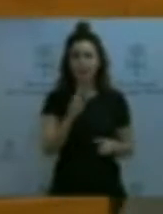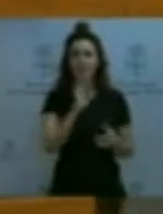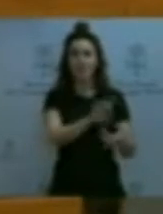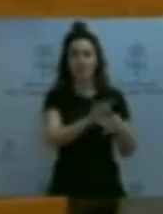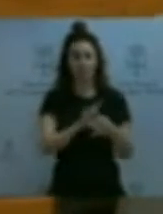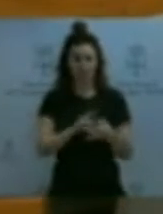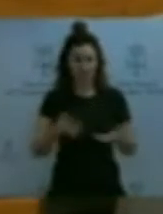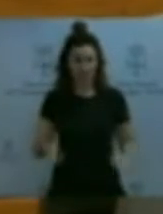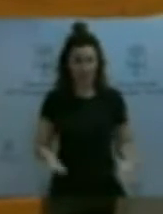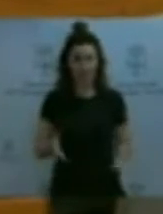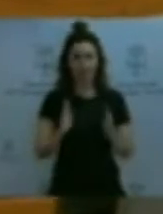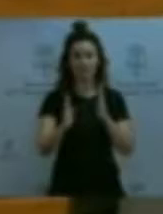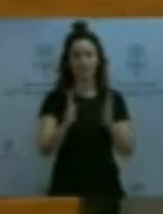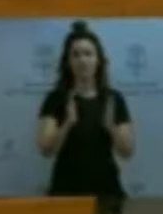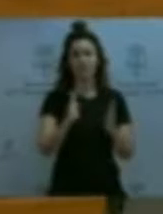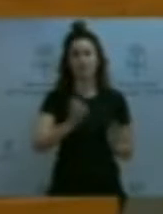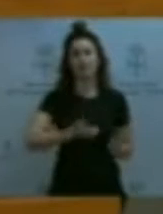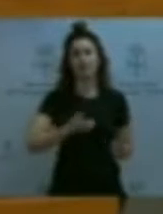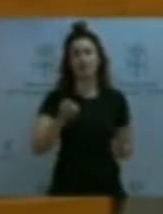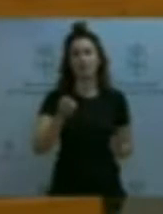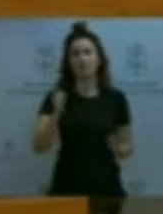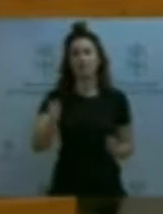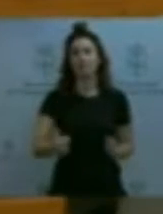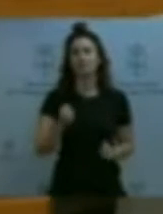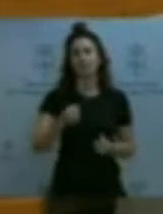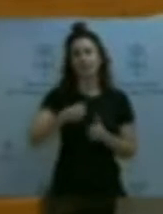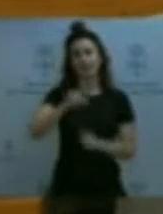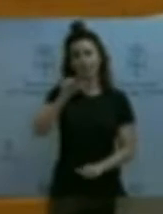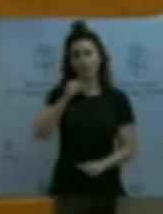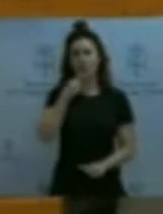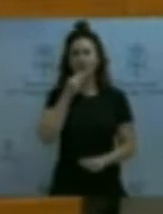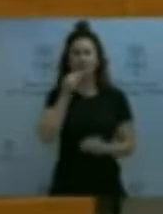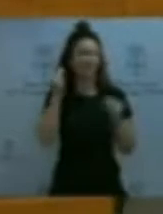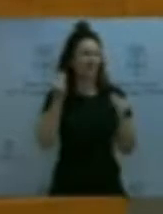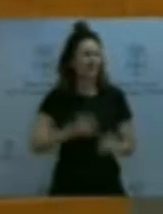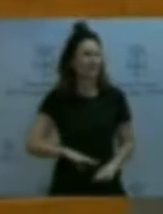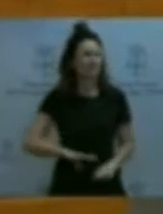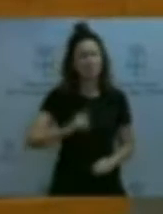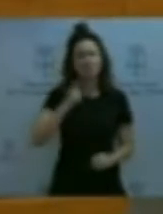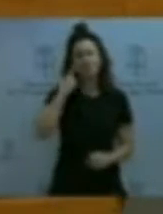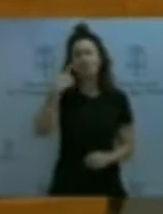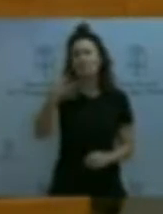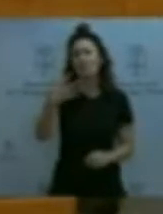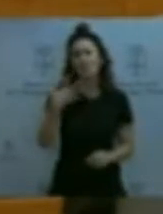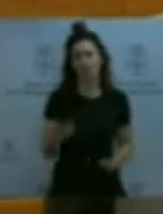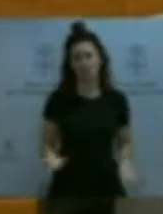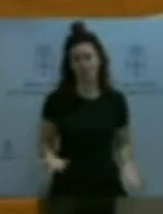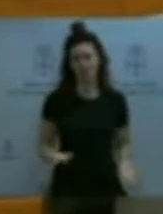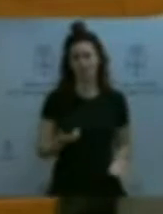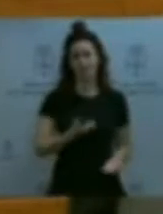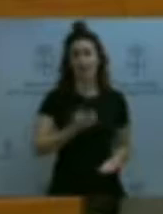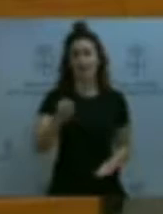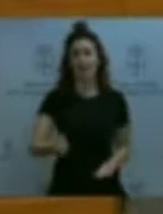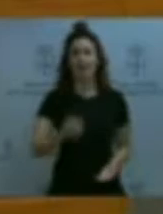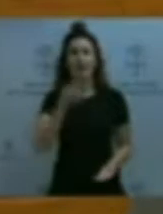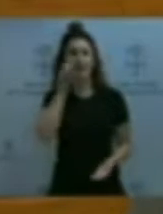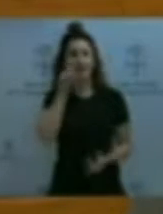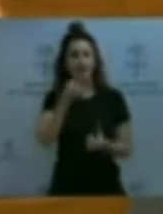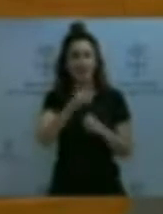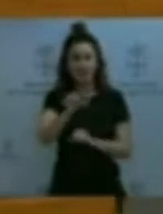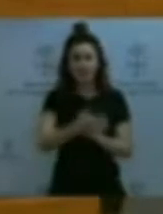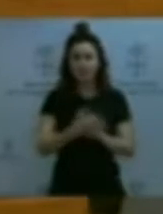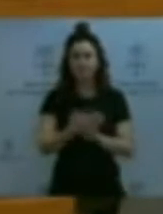de días históricos para la ciudad. Fue la época en la que la alcaldesa de Gijón hablaba de lo bien que había gestionado el Gobierno del Partido